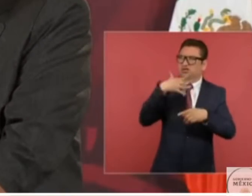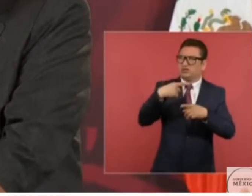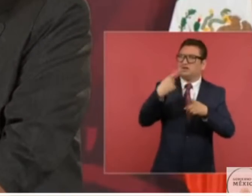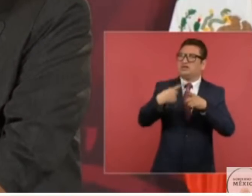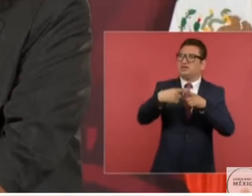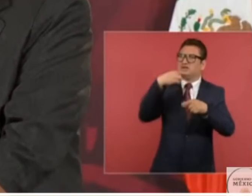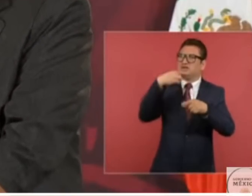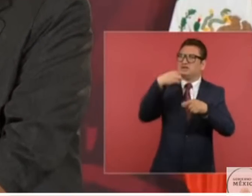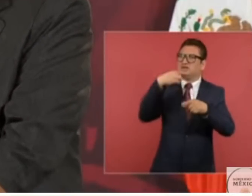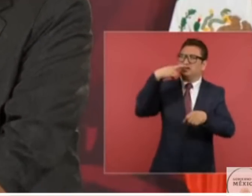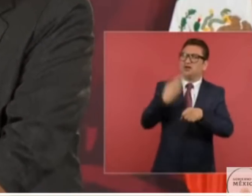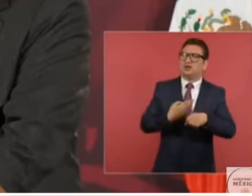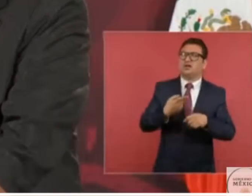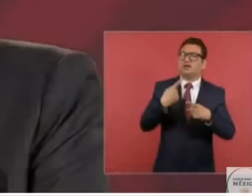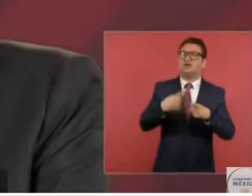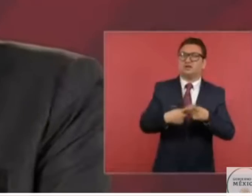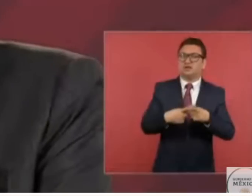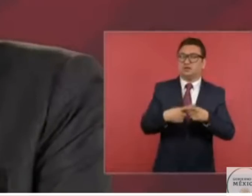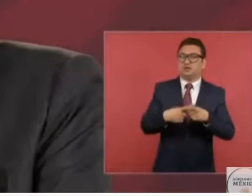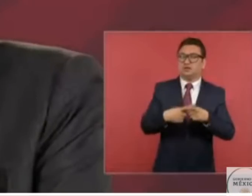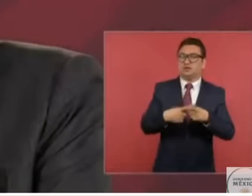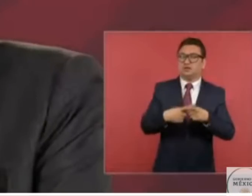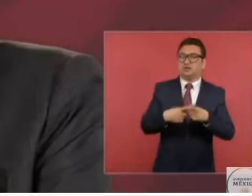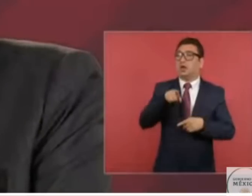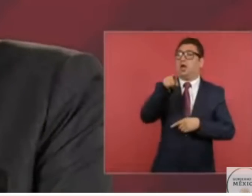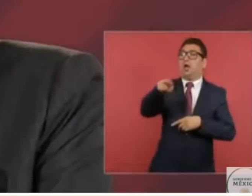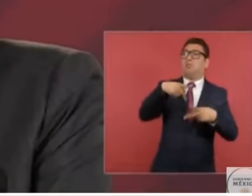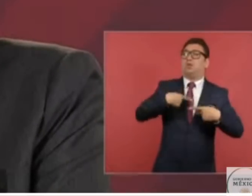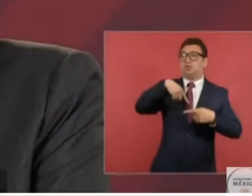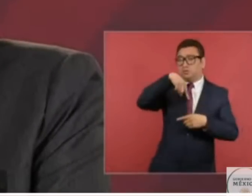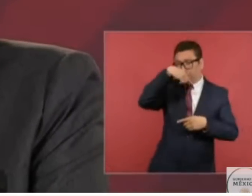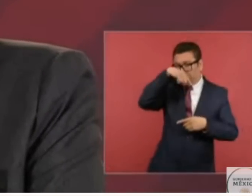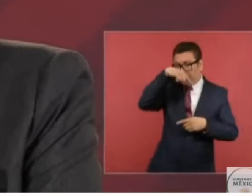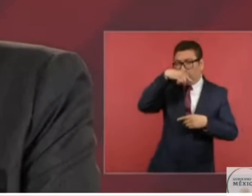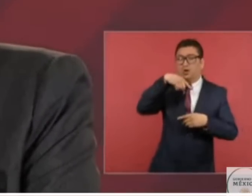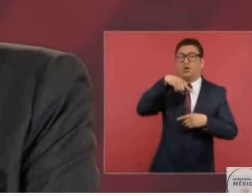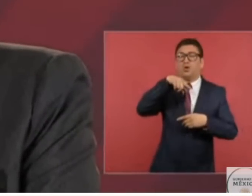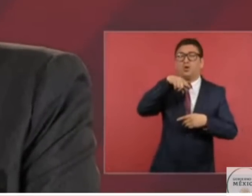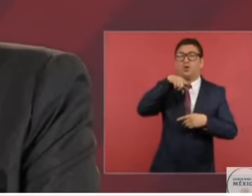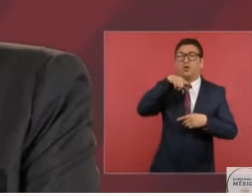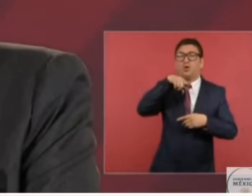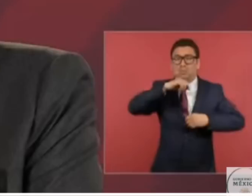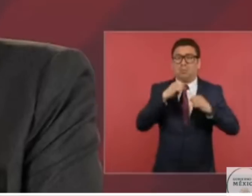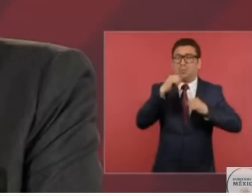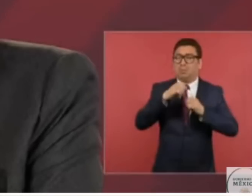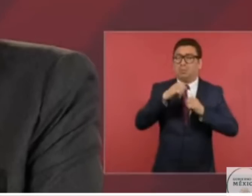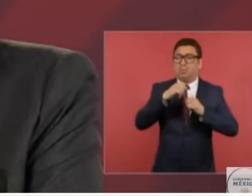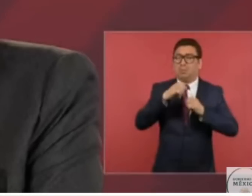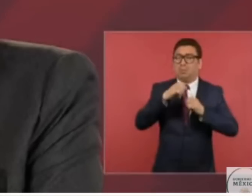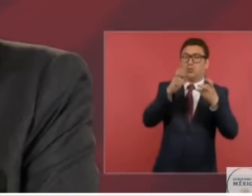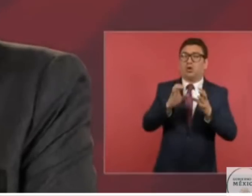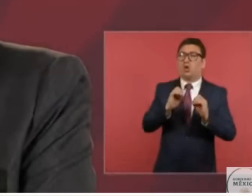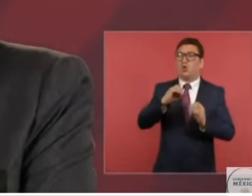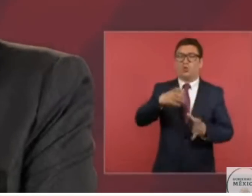Es que se robaba un pavo, una gallina, ¿no? Un cilindro de gas,